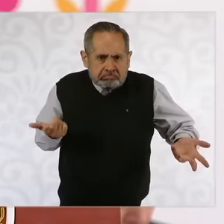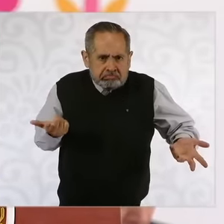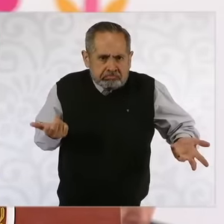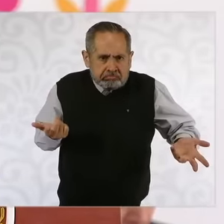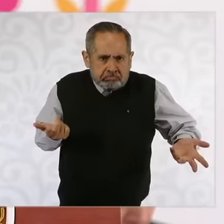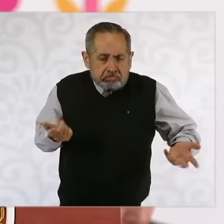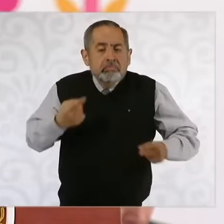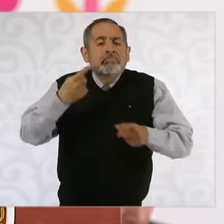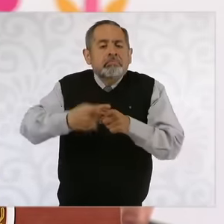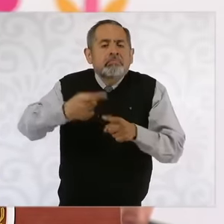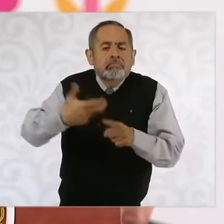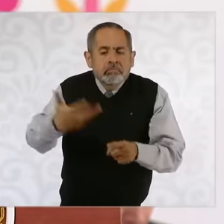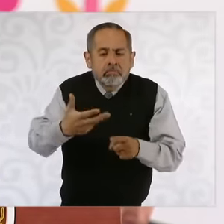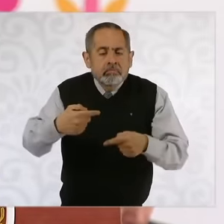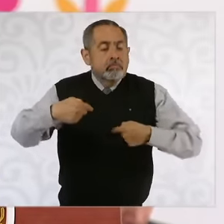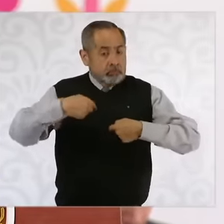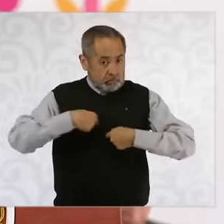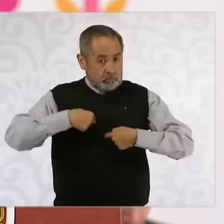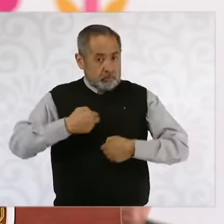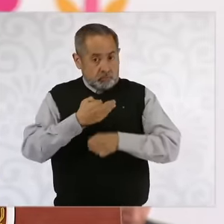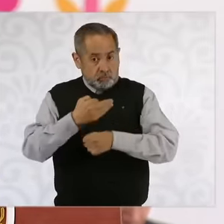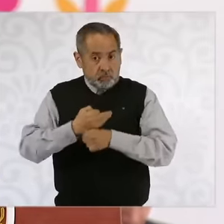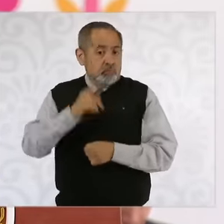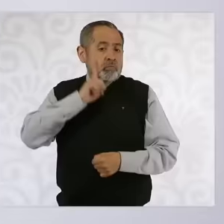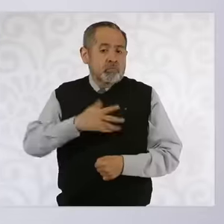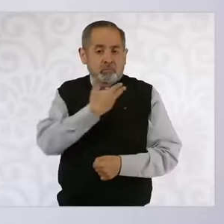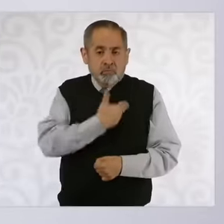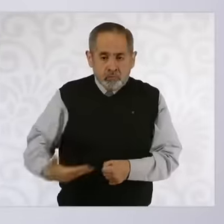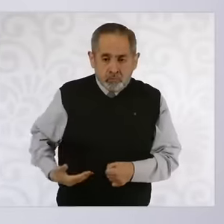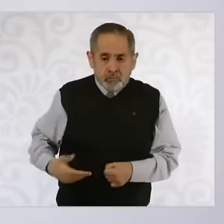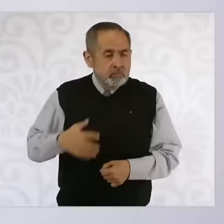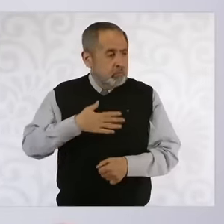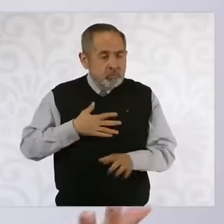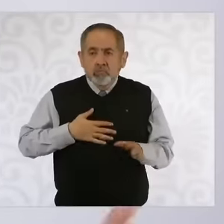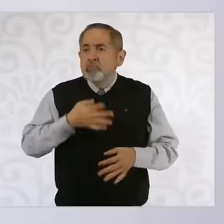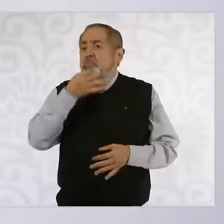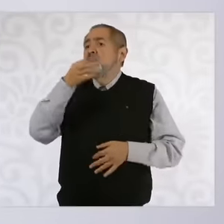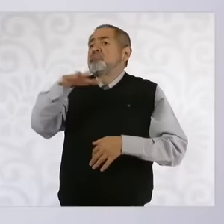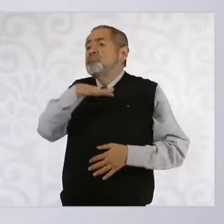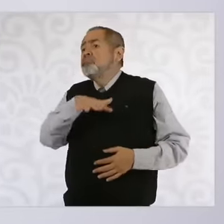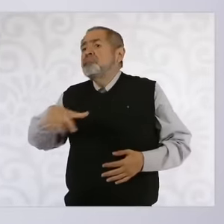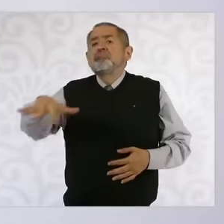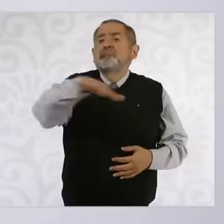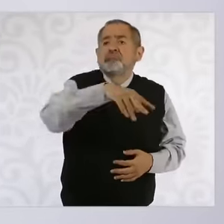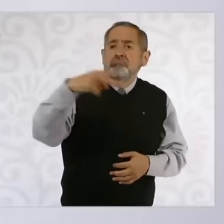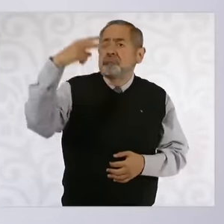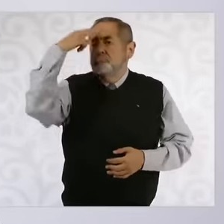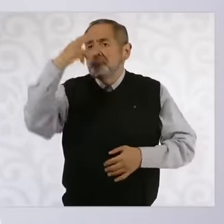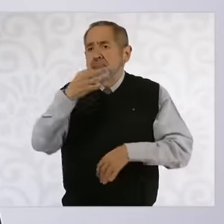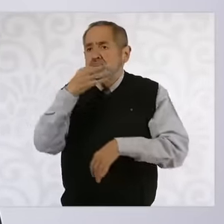O sea, lo que está haciendo la presidenta hoy es decirle al pueblo de México